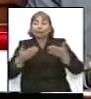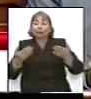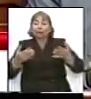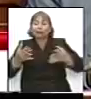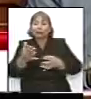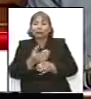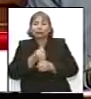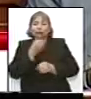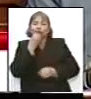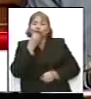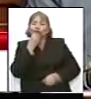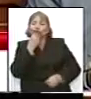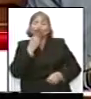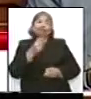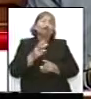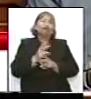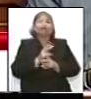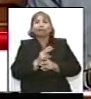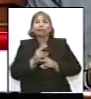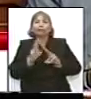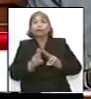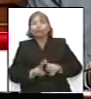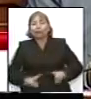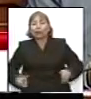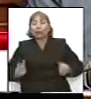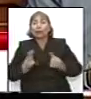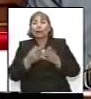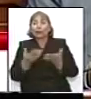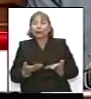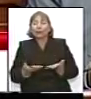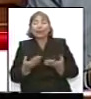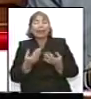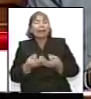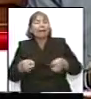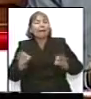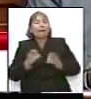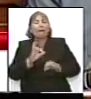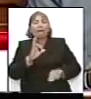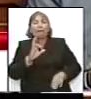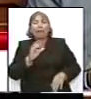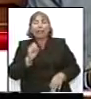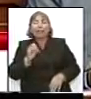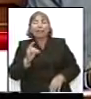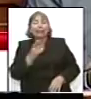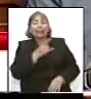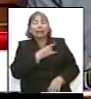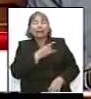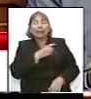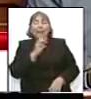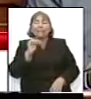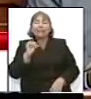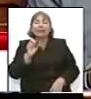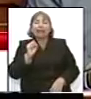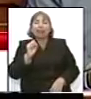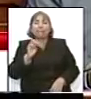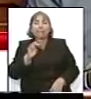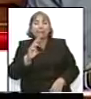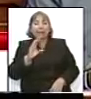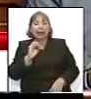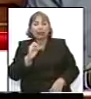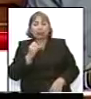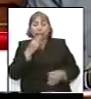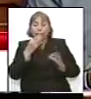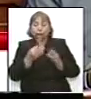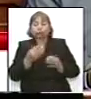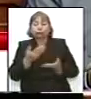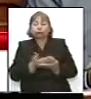recuperación, conservación y puesta en valor el Colegio Real San Felipe de la Universidad Nacional Mayor de San Marcos, bien